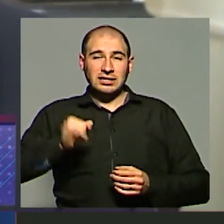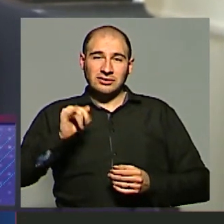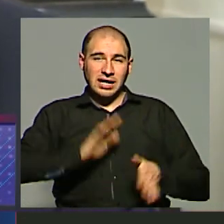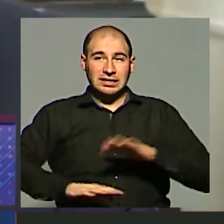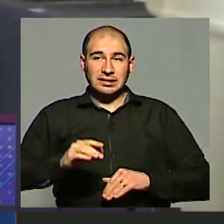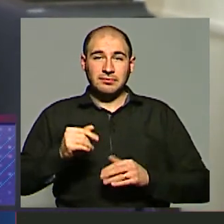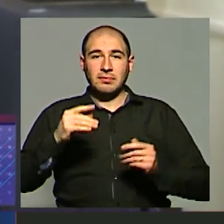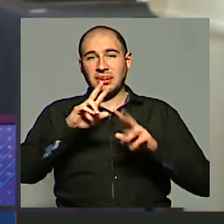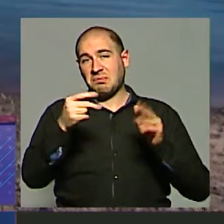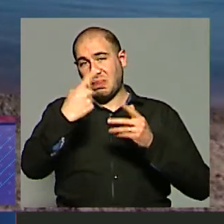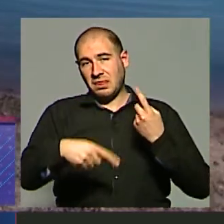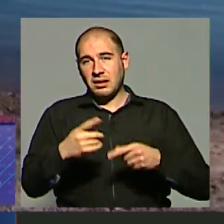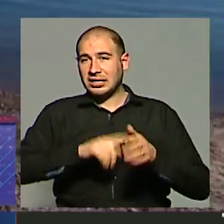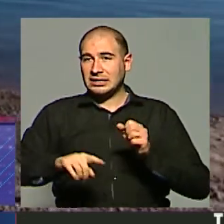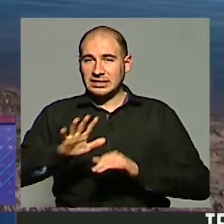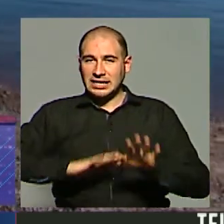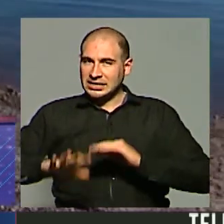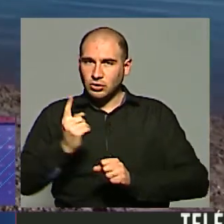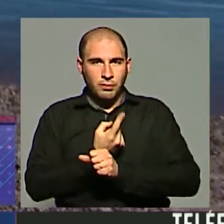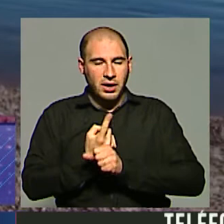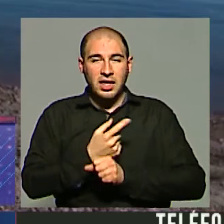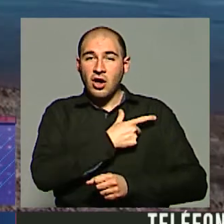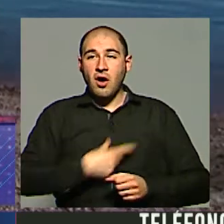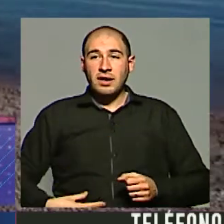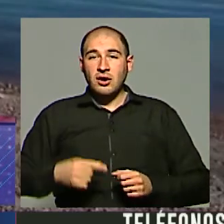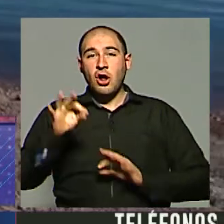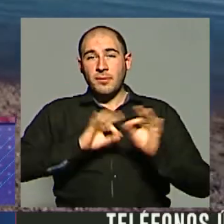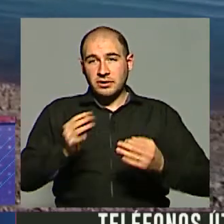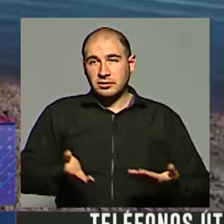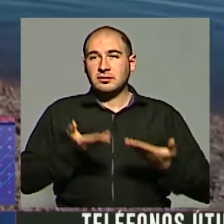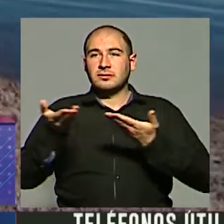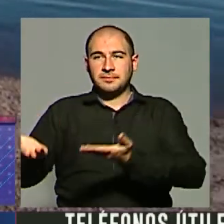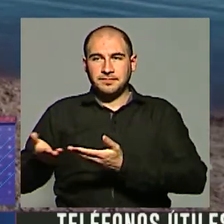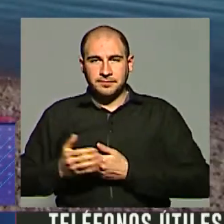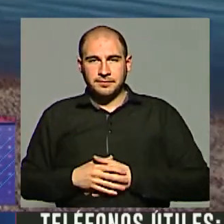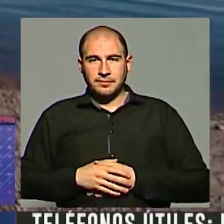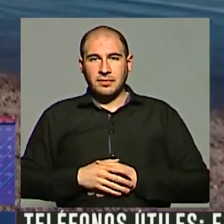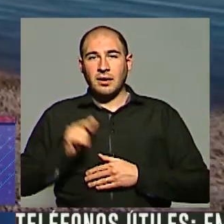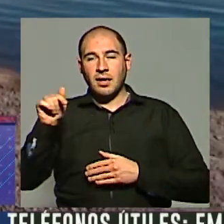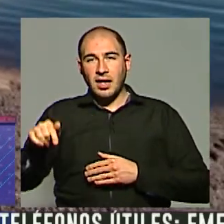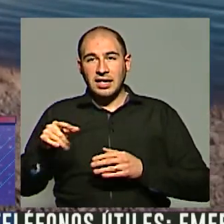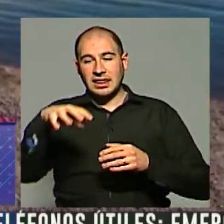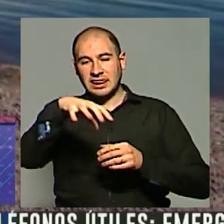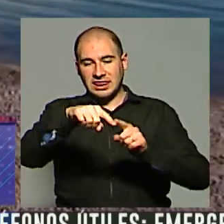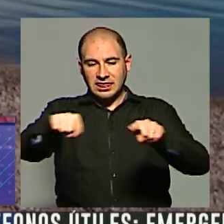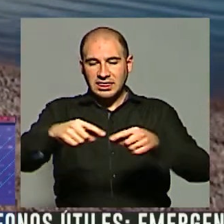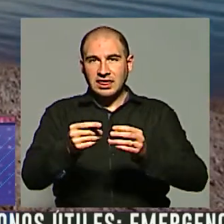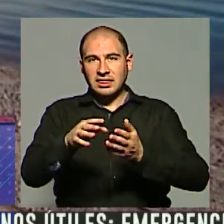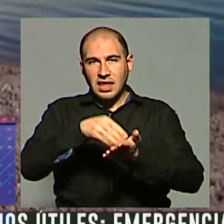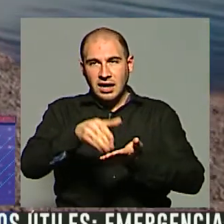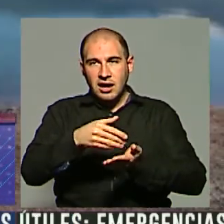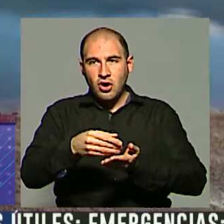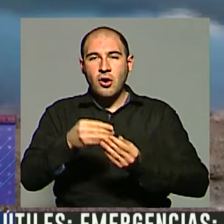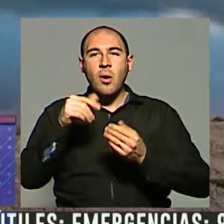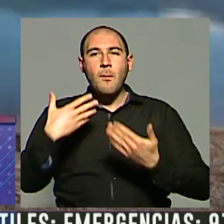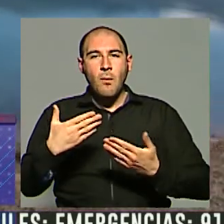motivos no se pudo hacer. El Poder Ejecutivo Provincial mandó un proyecto en el cual determinados terrenos aptos